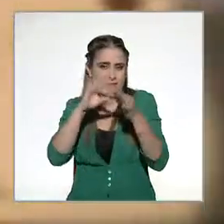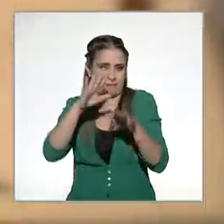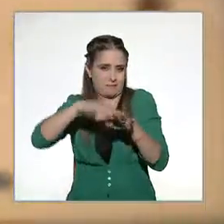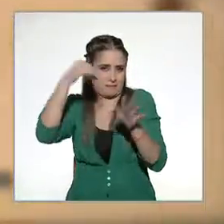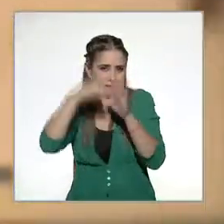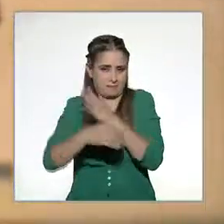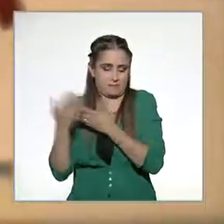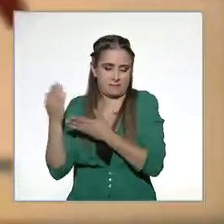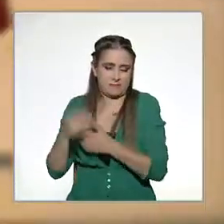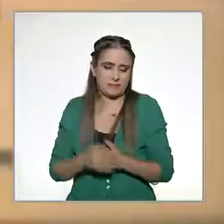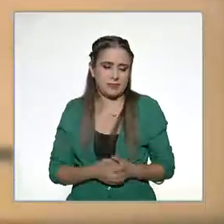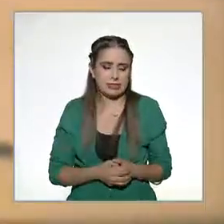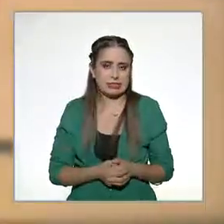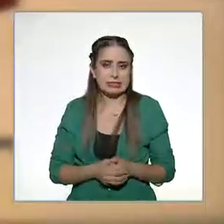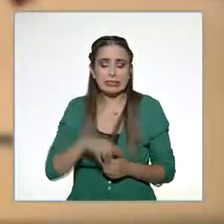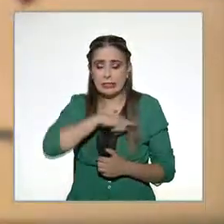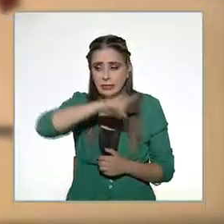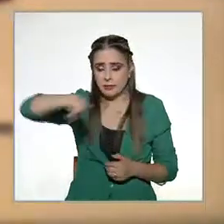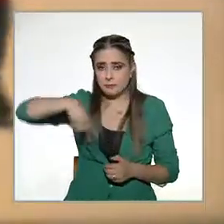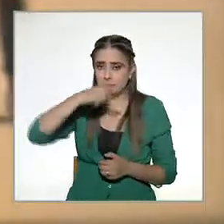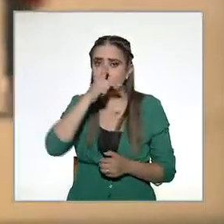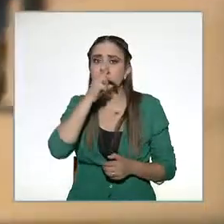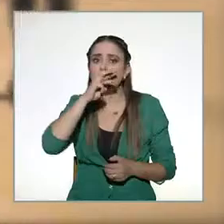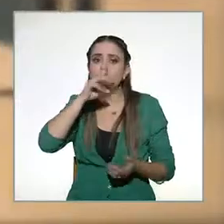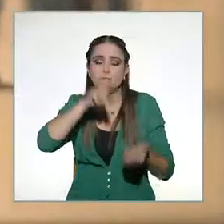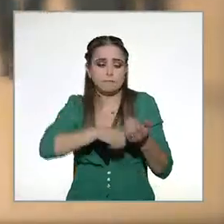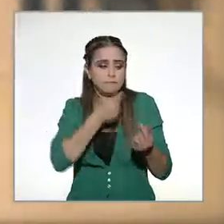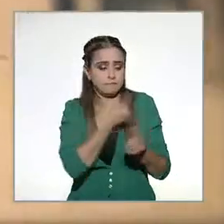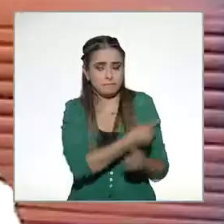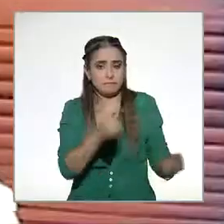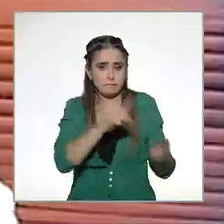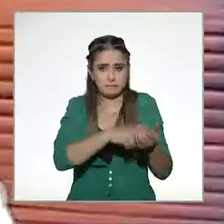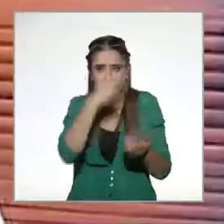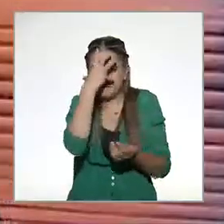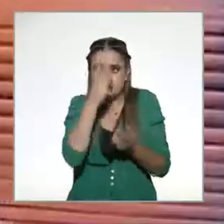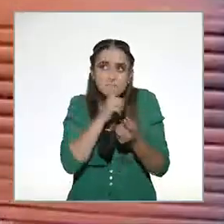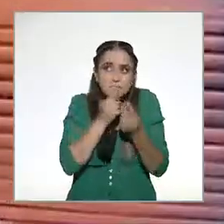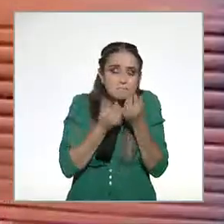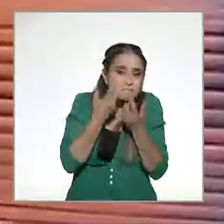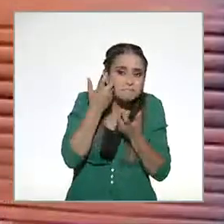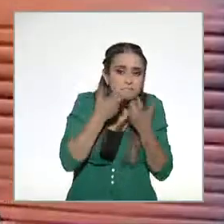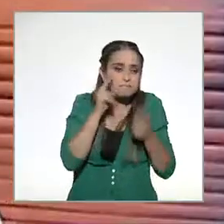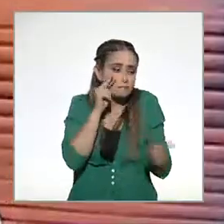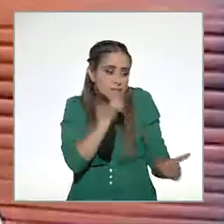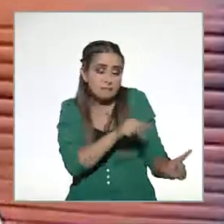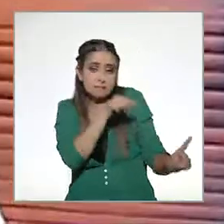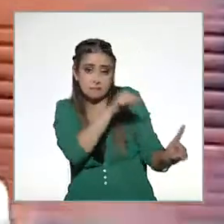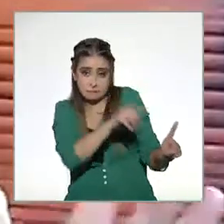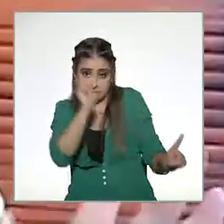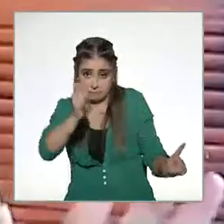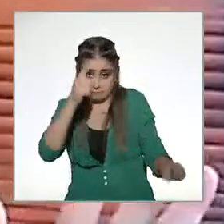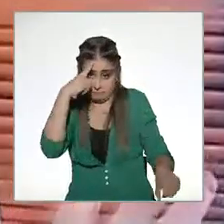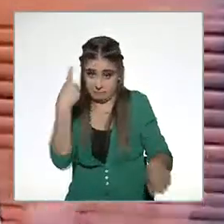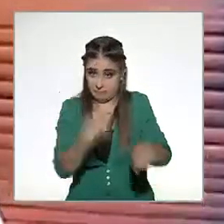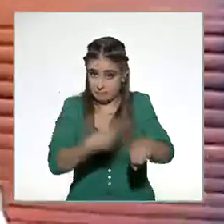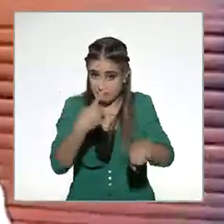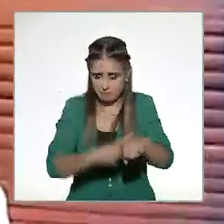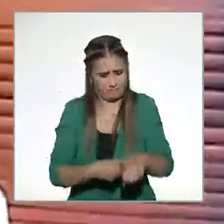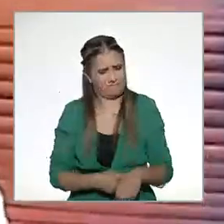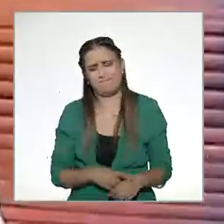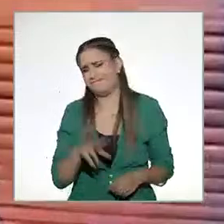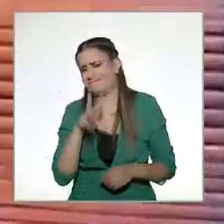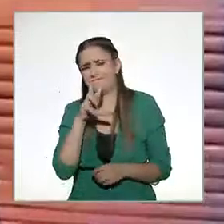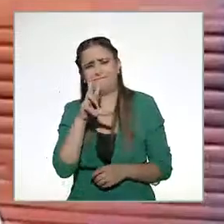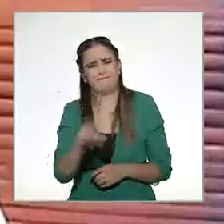Lo que podemos aprender como papás de los niños y las niñas introvertidas es, uno, no es una patología, no están enfermos.